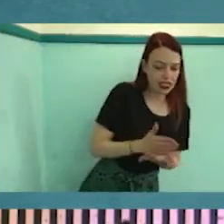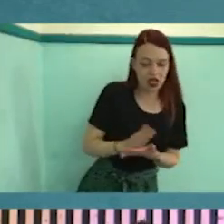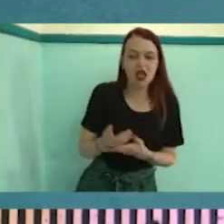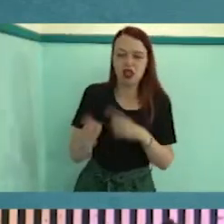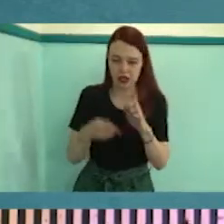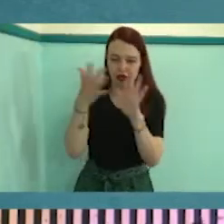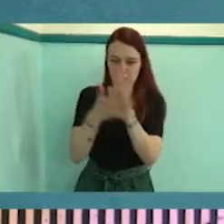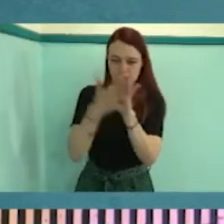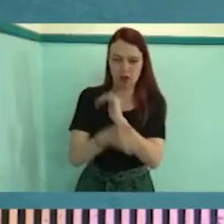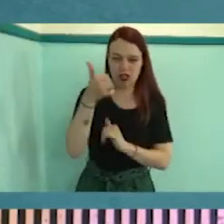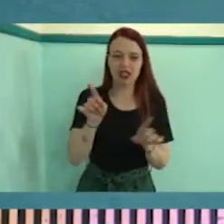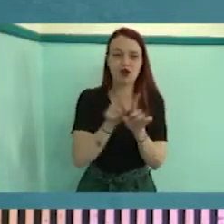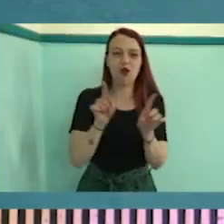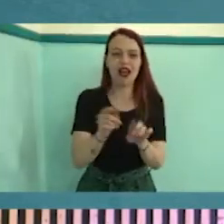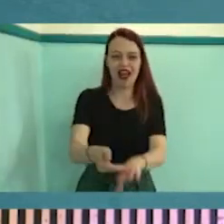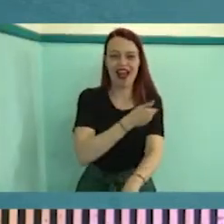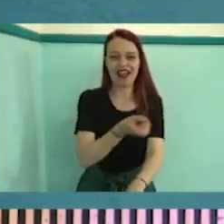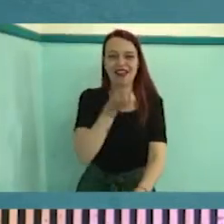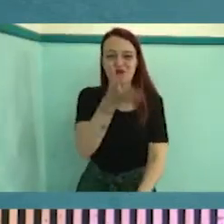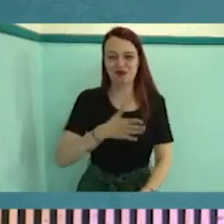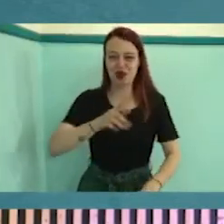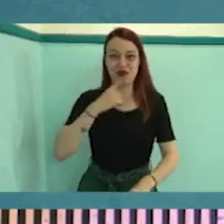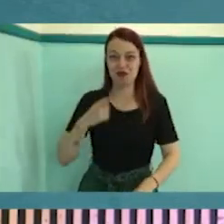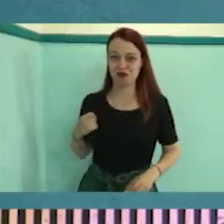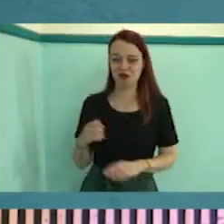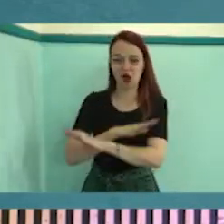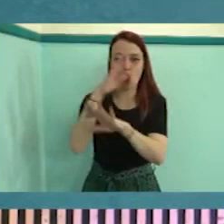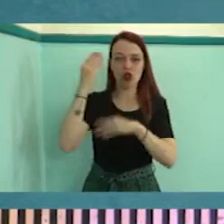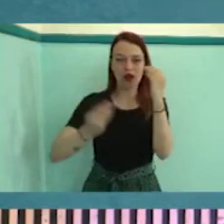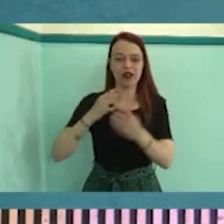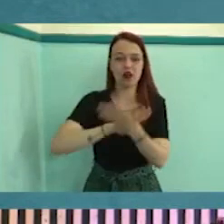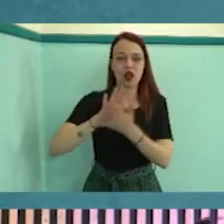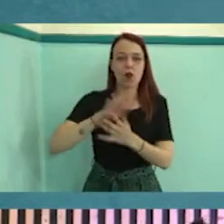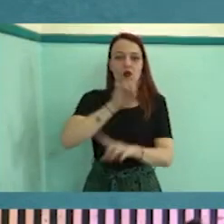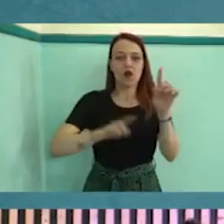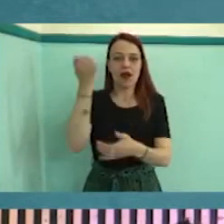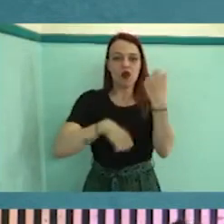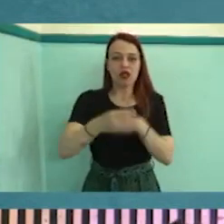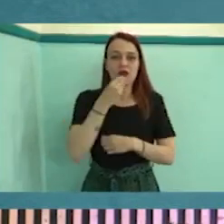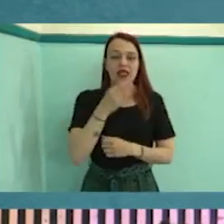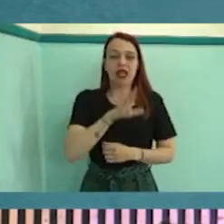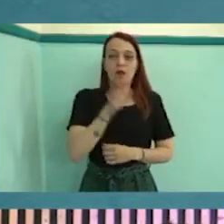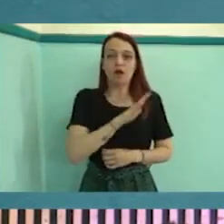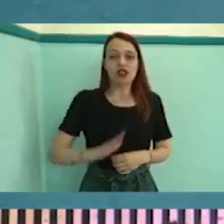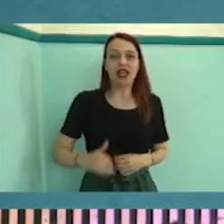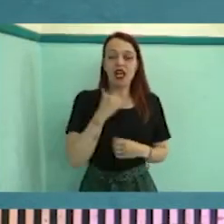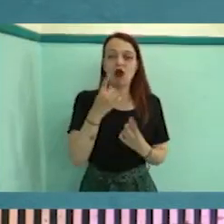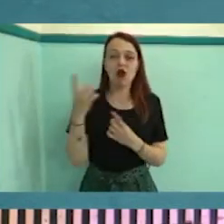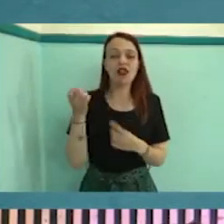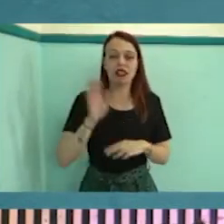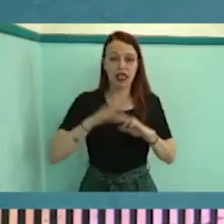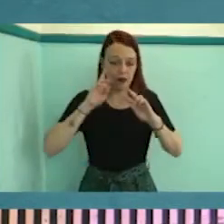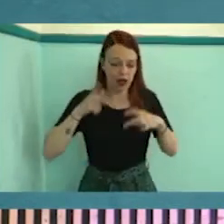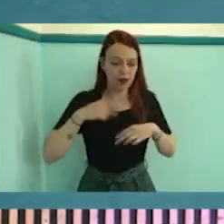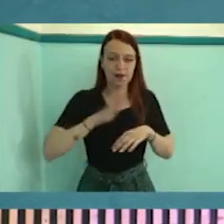poquito más de eso no os voy a hacer spoilers y como última reflexión sobre los tca por si alguien de esta sala lo necesita para sí misma para sí mismo o